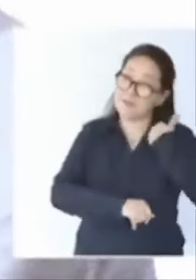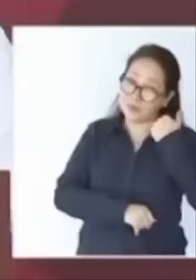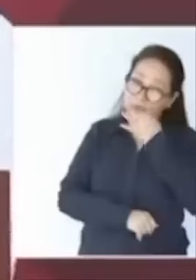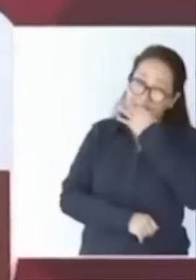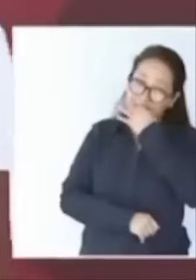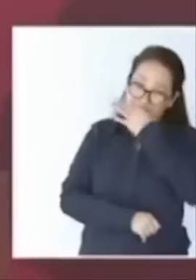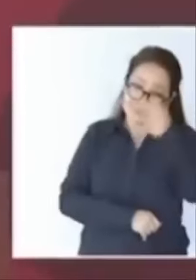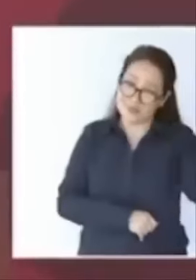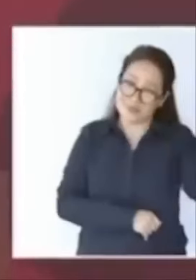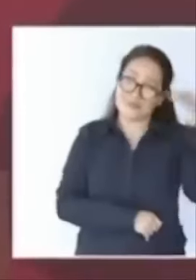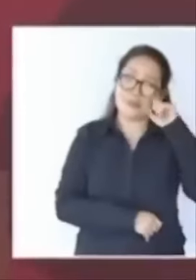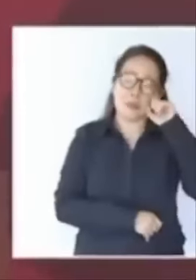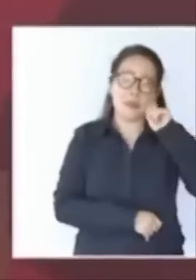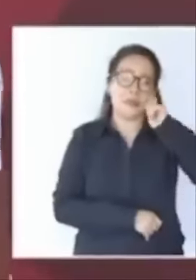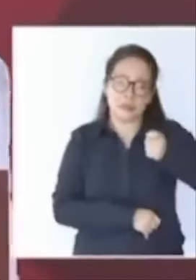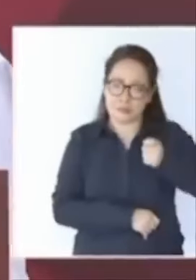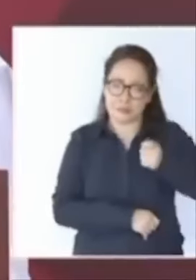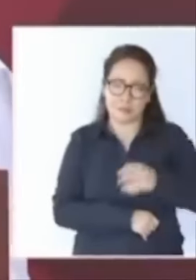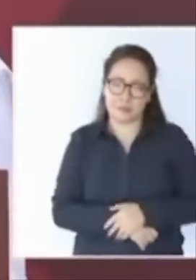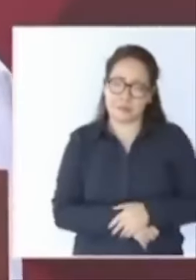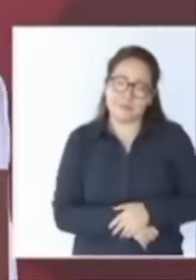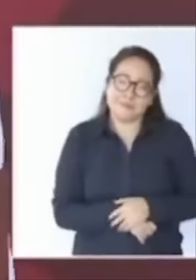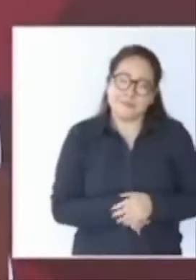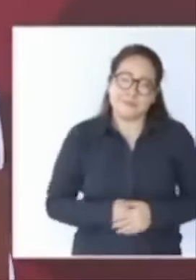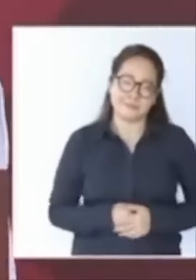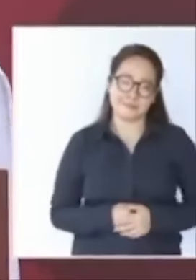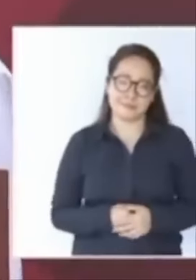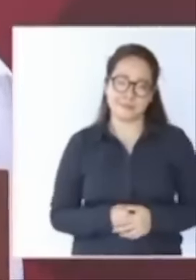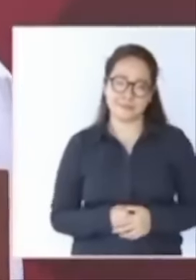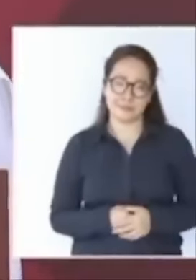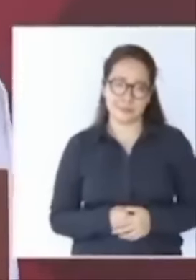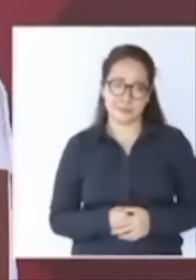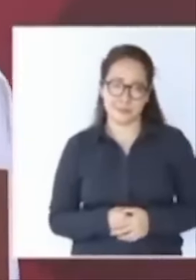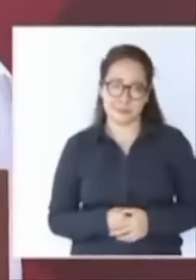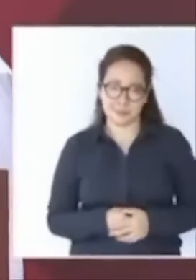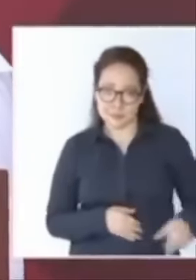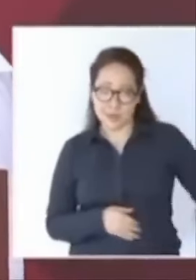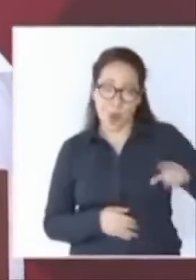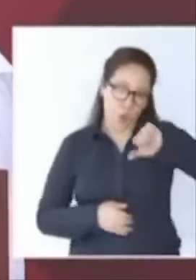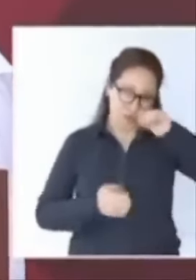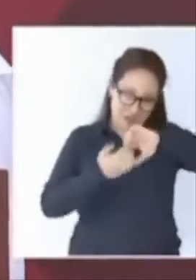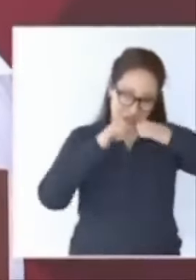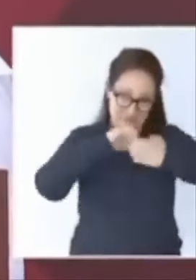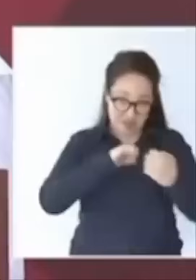mandar el mensaje de que se van a quedar con las ganas de vernos divididos.